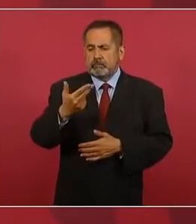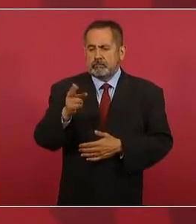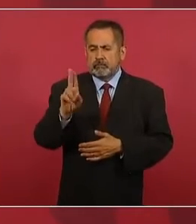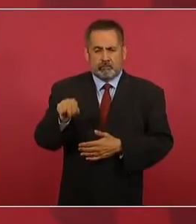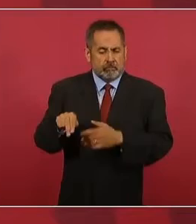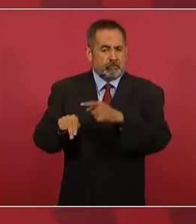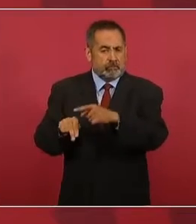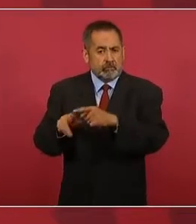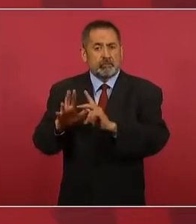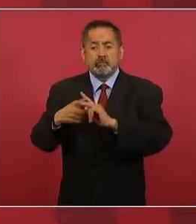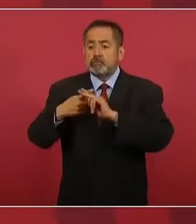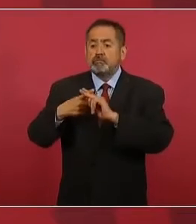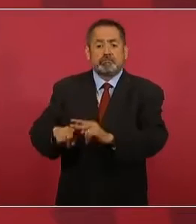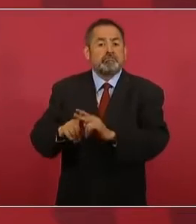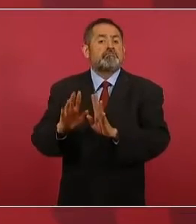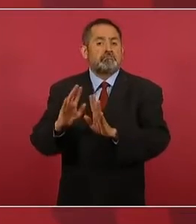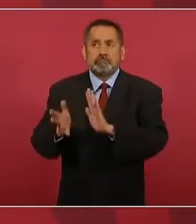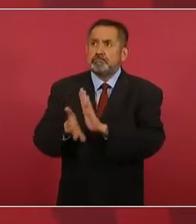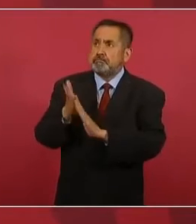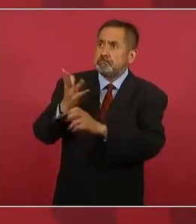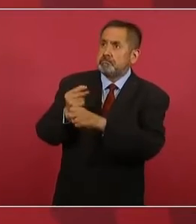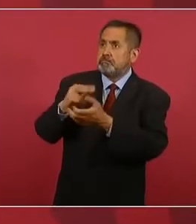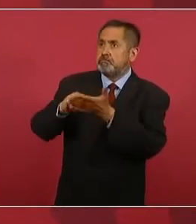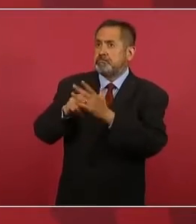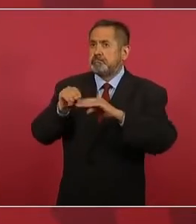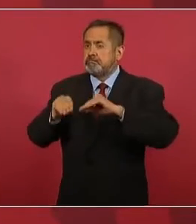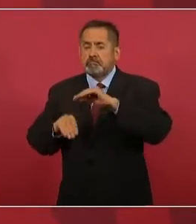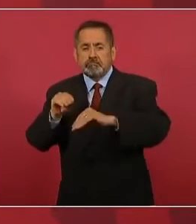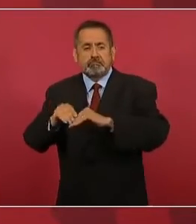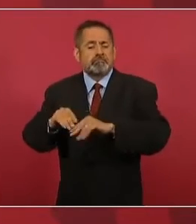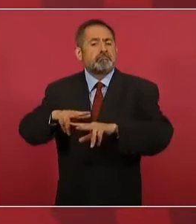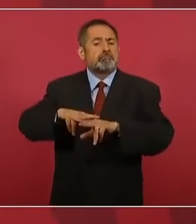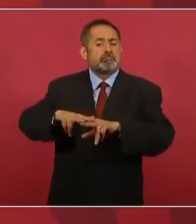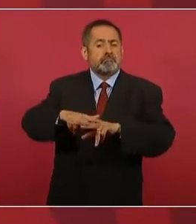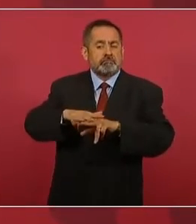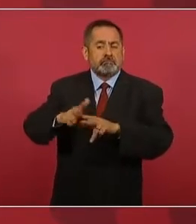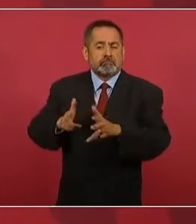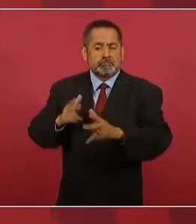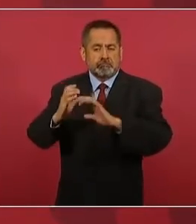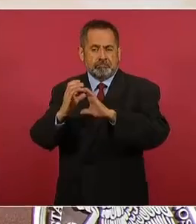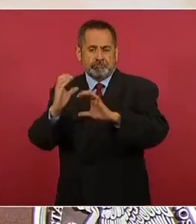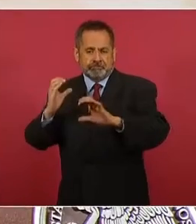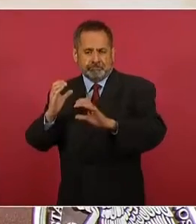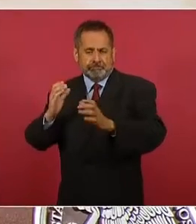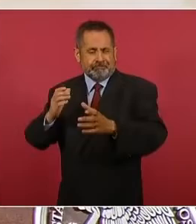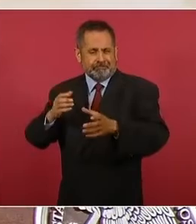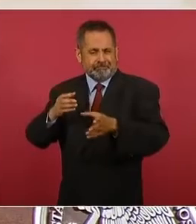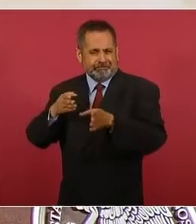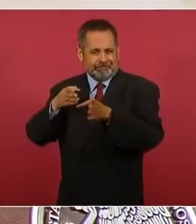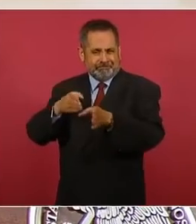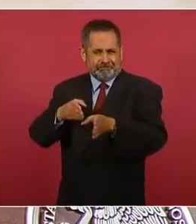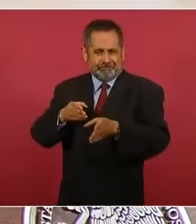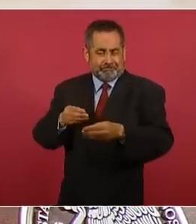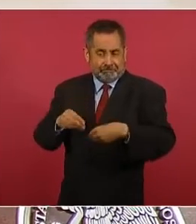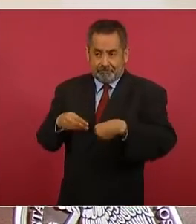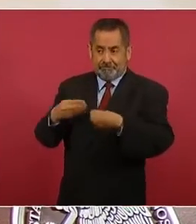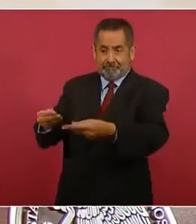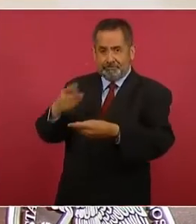ya inició la construcción de los trenes y los vagones para el Tren